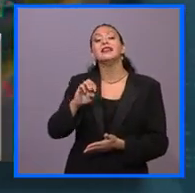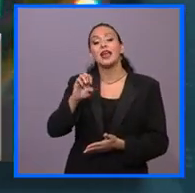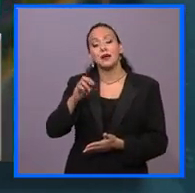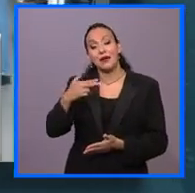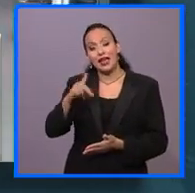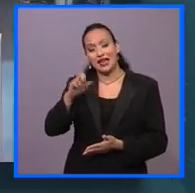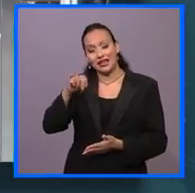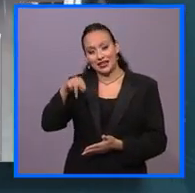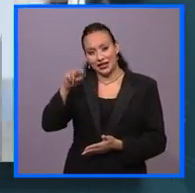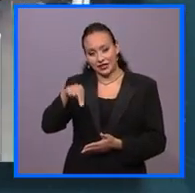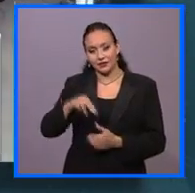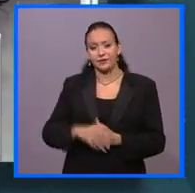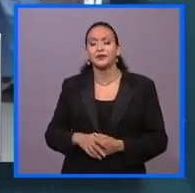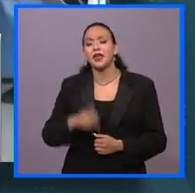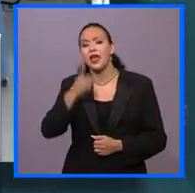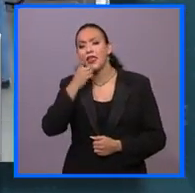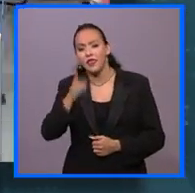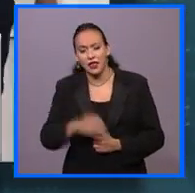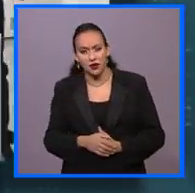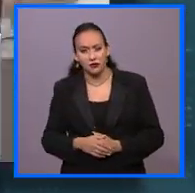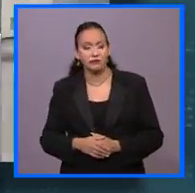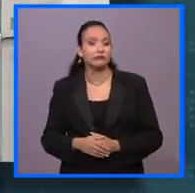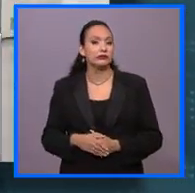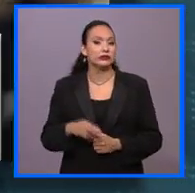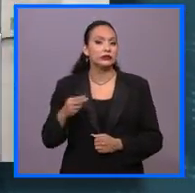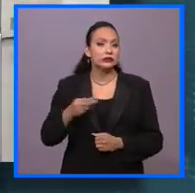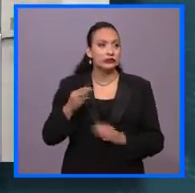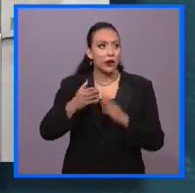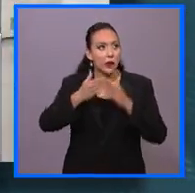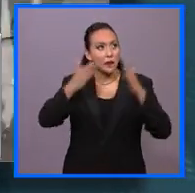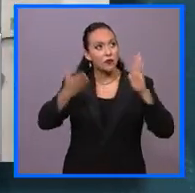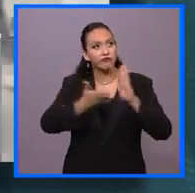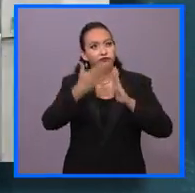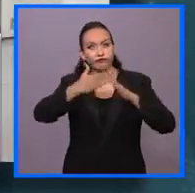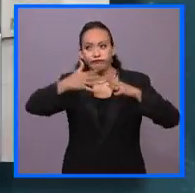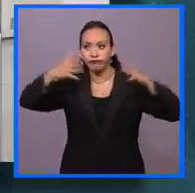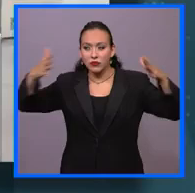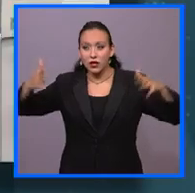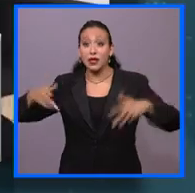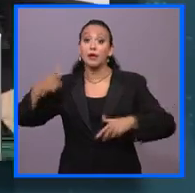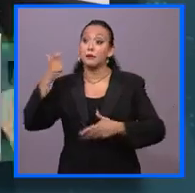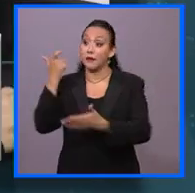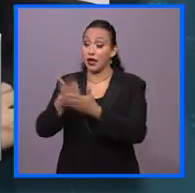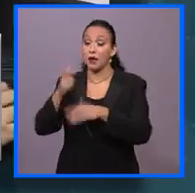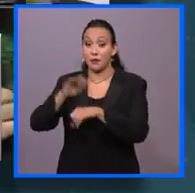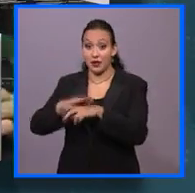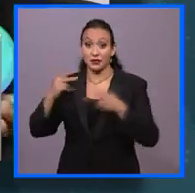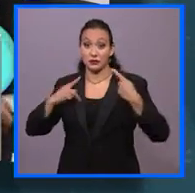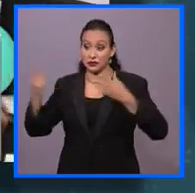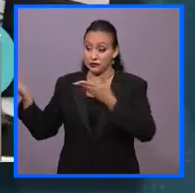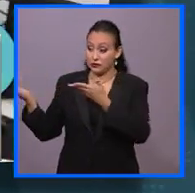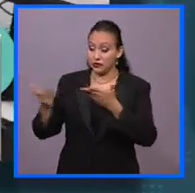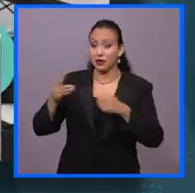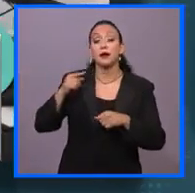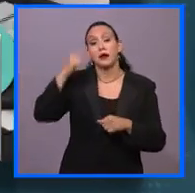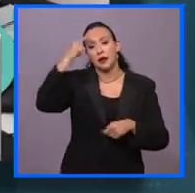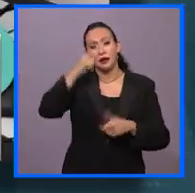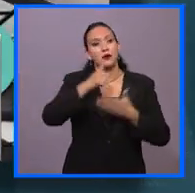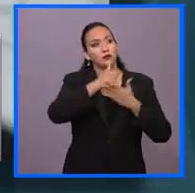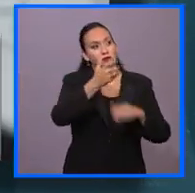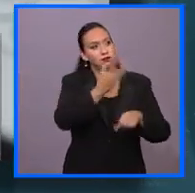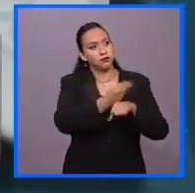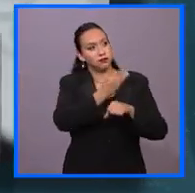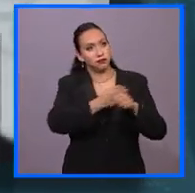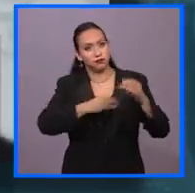Tamés, señaló que será necesario ampliar la infraestructura y contratar a más personal para adaptar las nuevas estructuras del